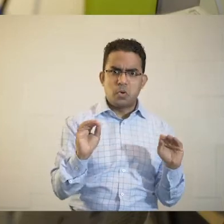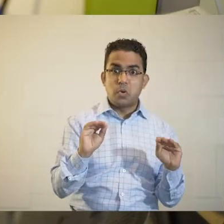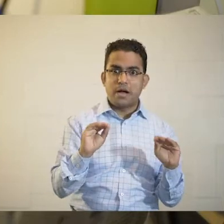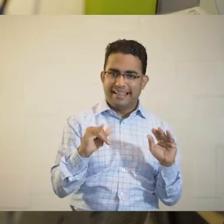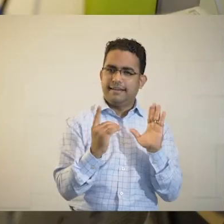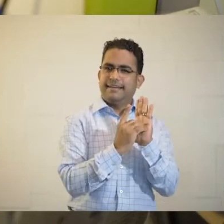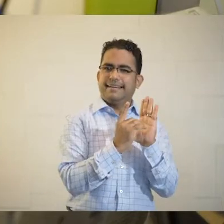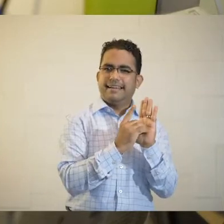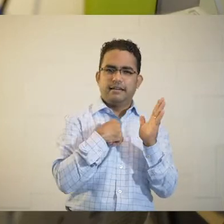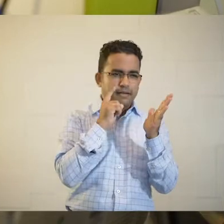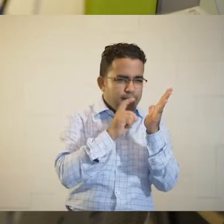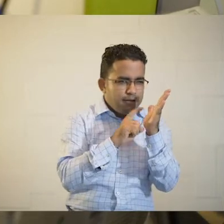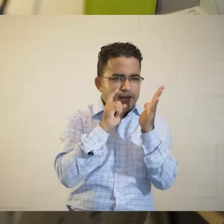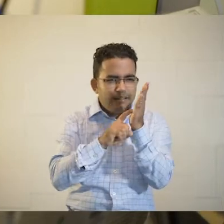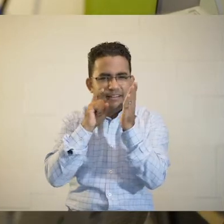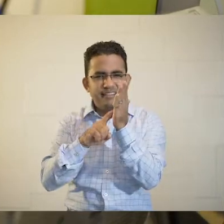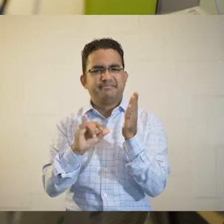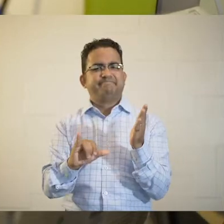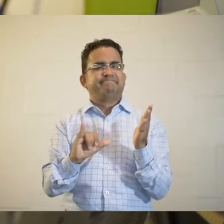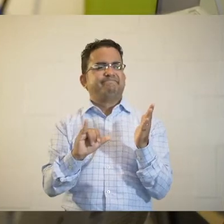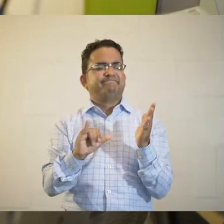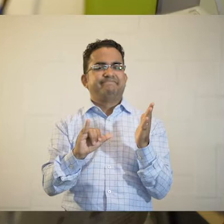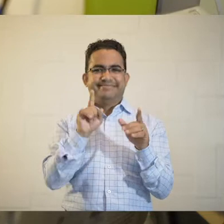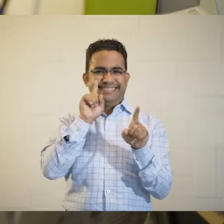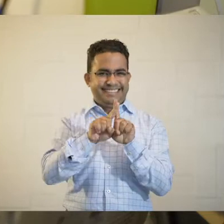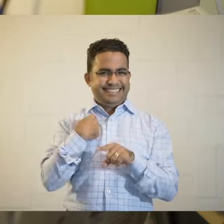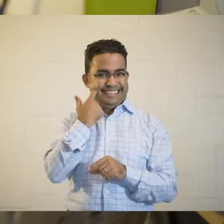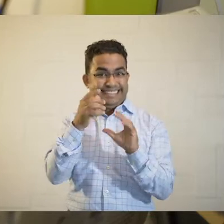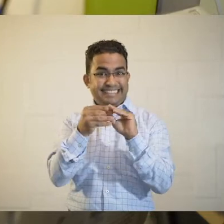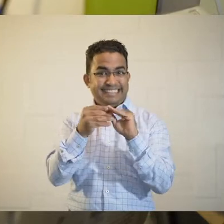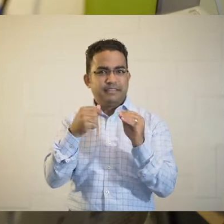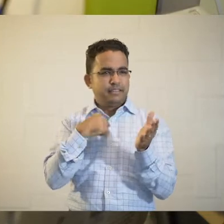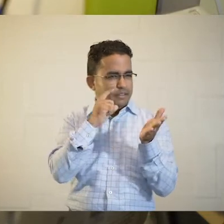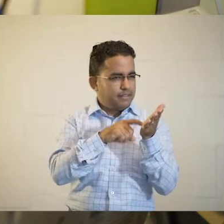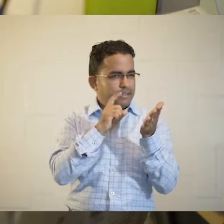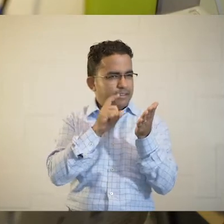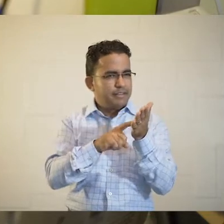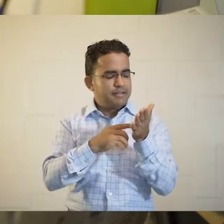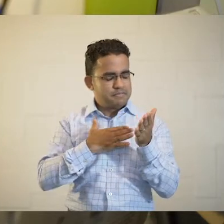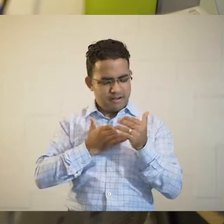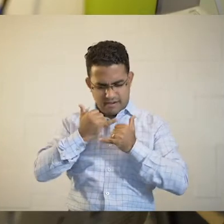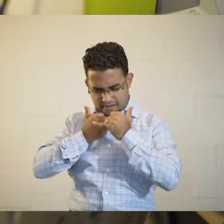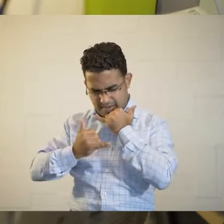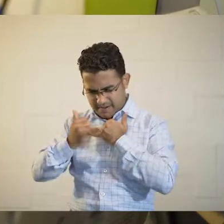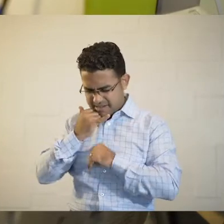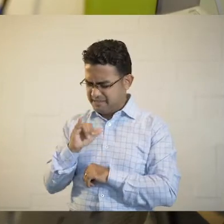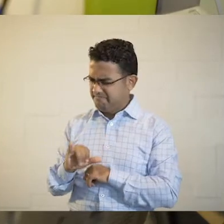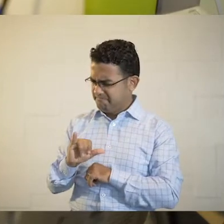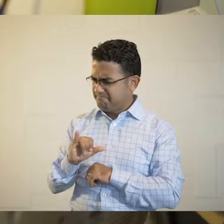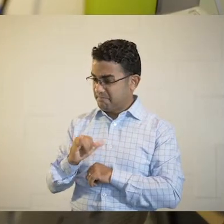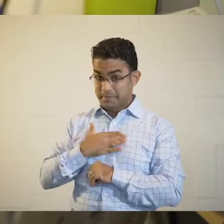comienzo a detectar eso. Entonces yo puedo, como decía al principio, hacerme consciente de mis fallas,